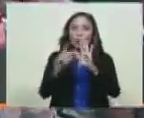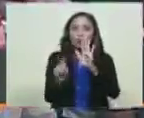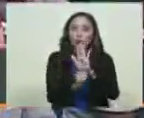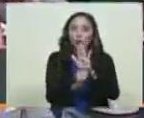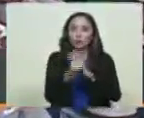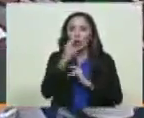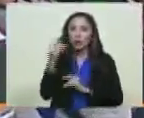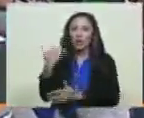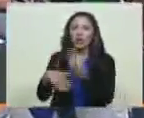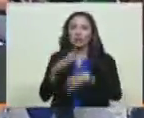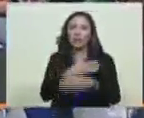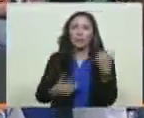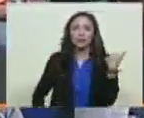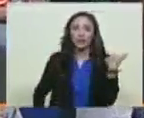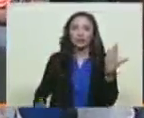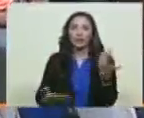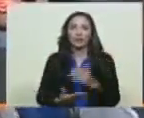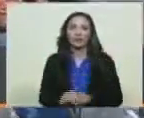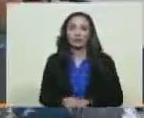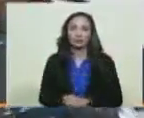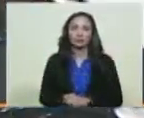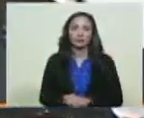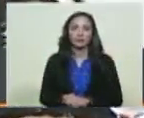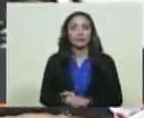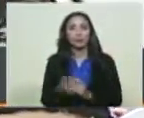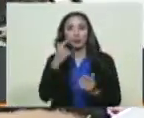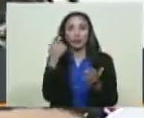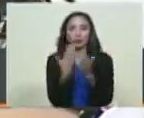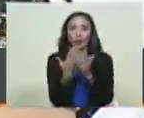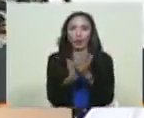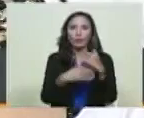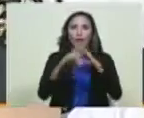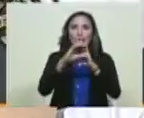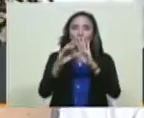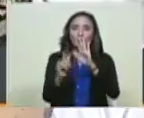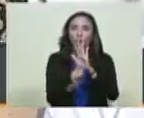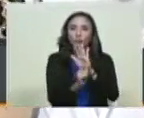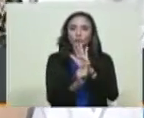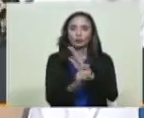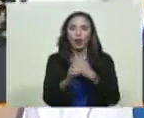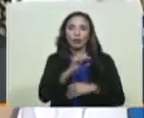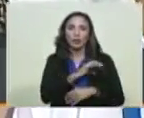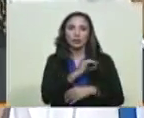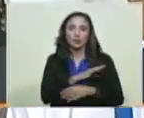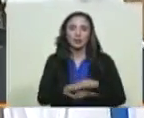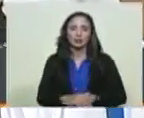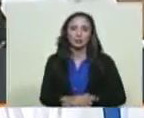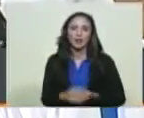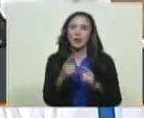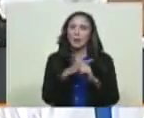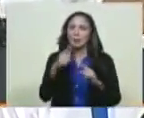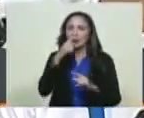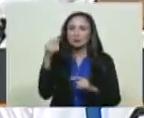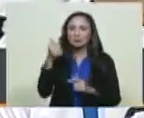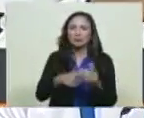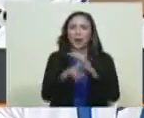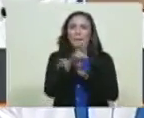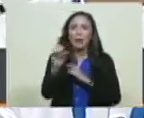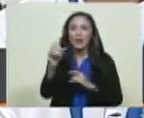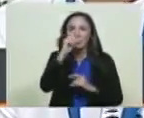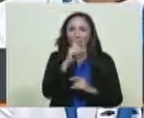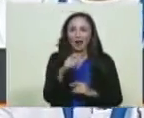pinochet que está plenamente vigente en chile a pesar de que han pasado ya 20